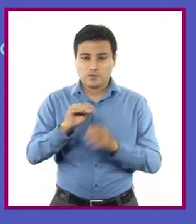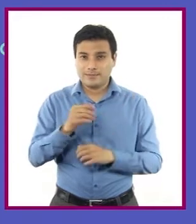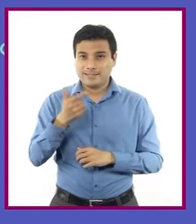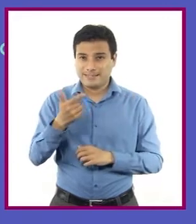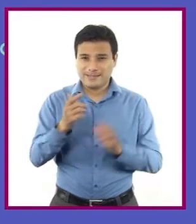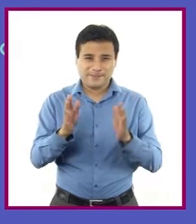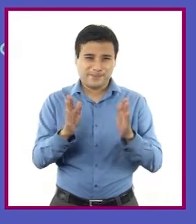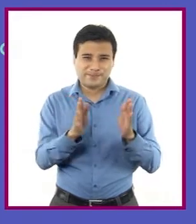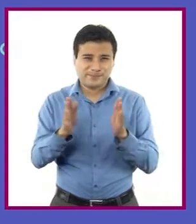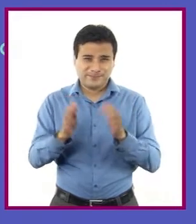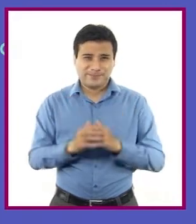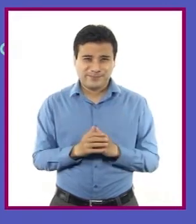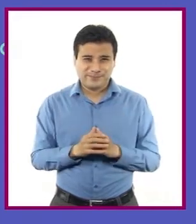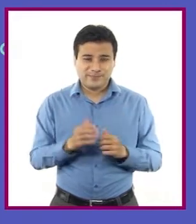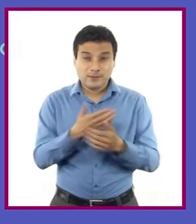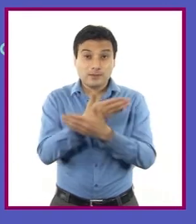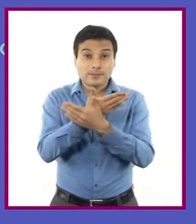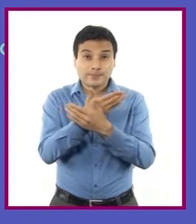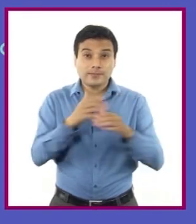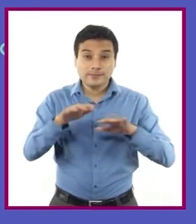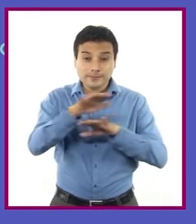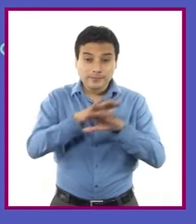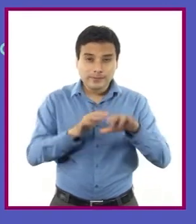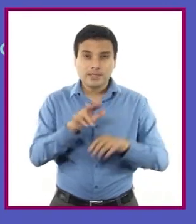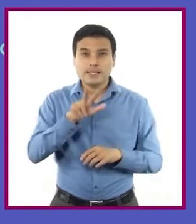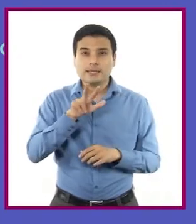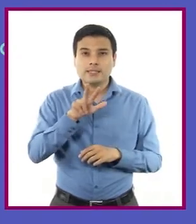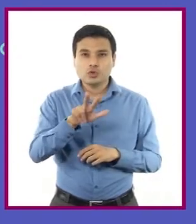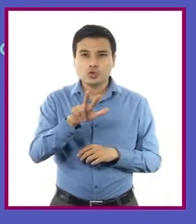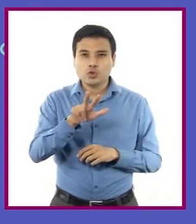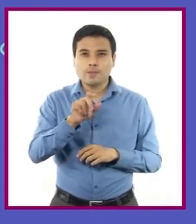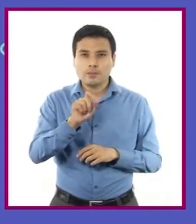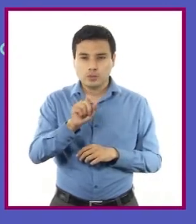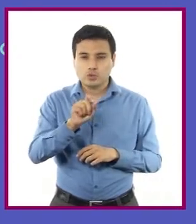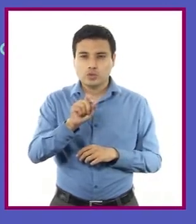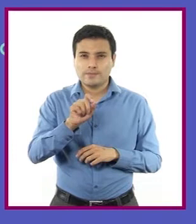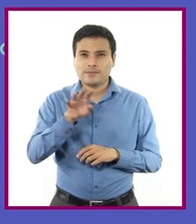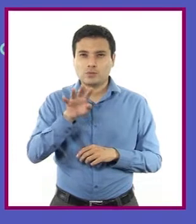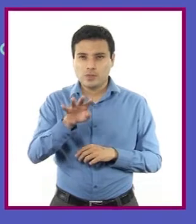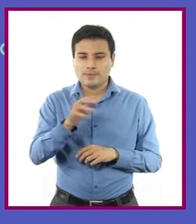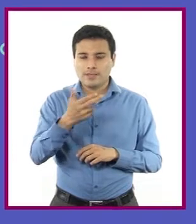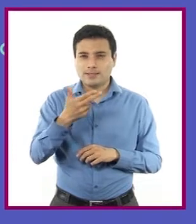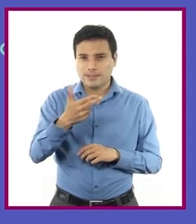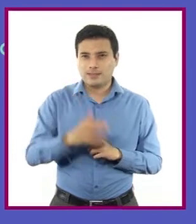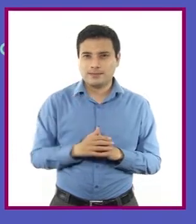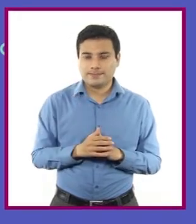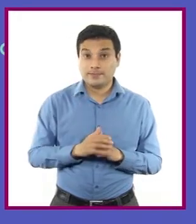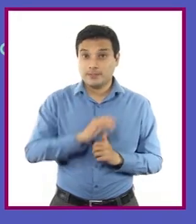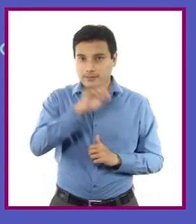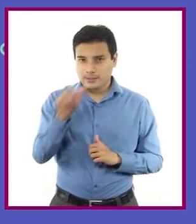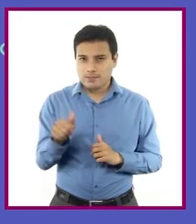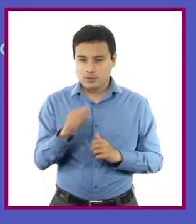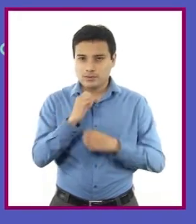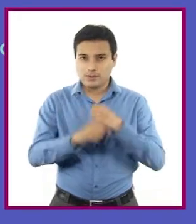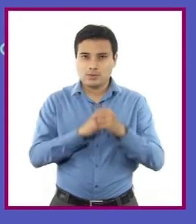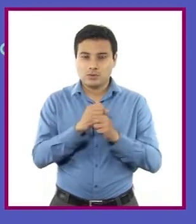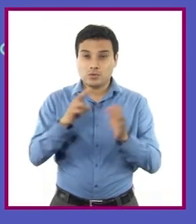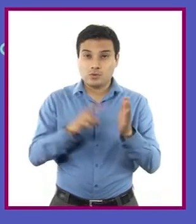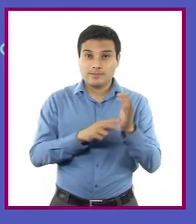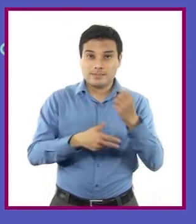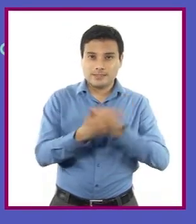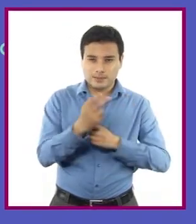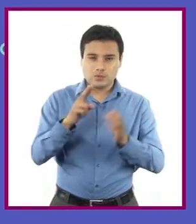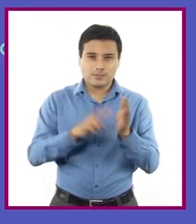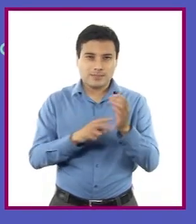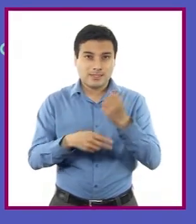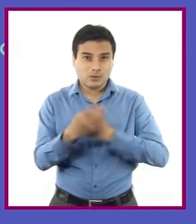1996-1997, las colonias ocuparon 18.19 hectáreas. En contraste, en